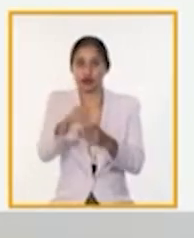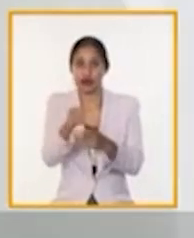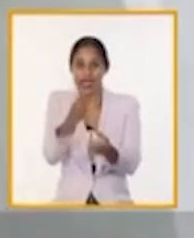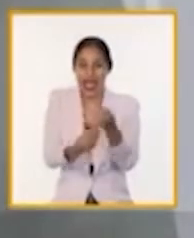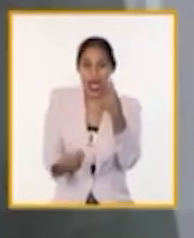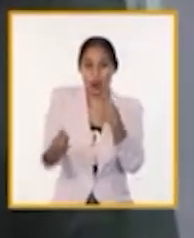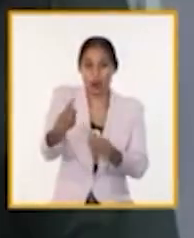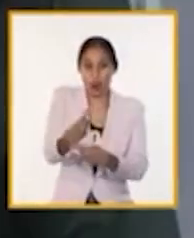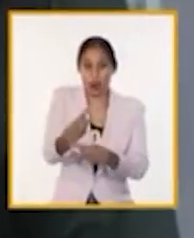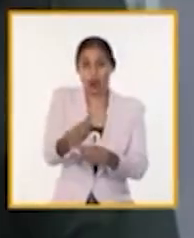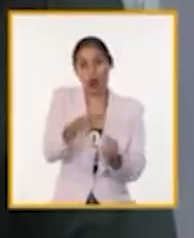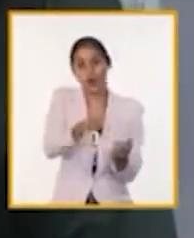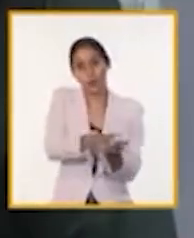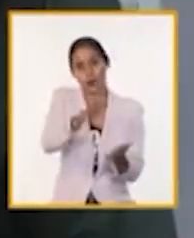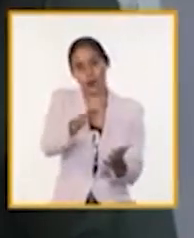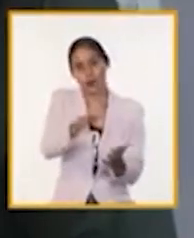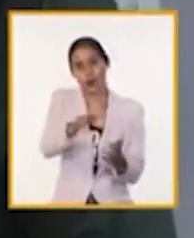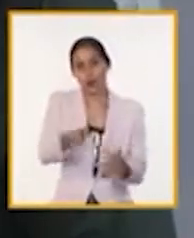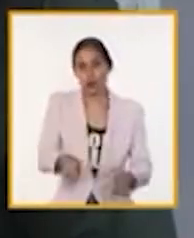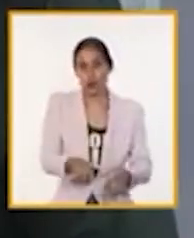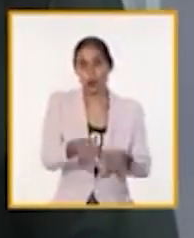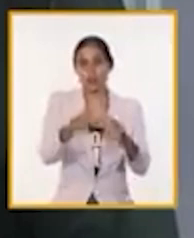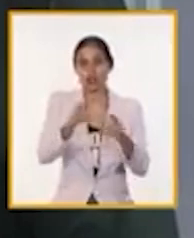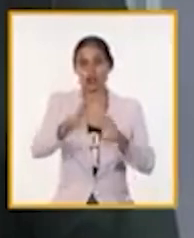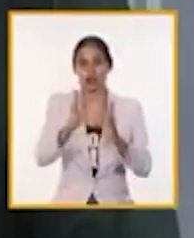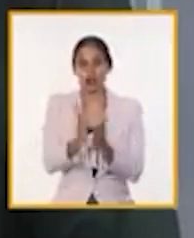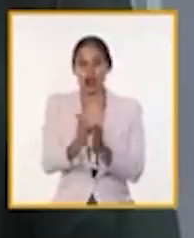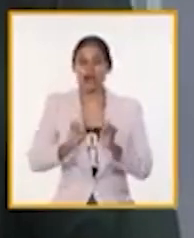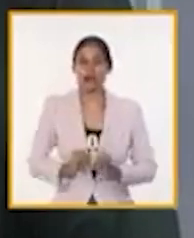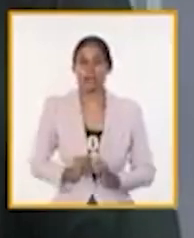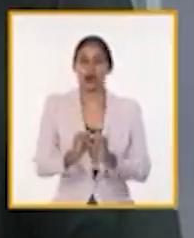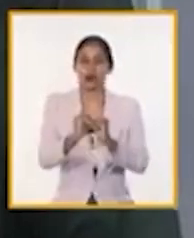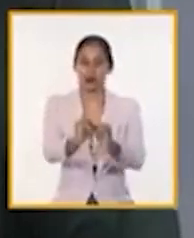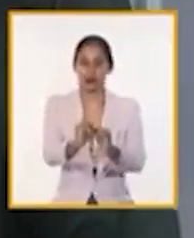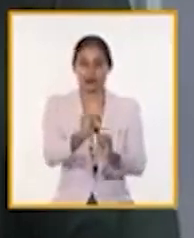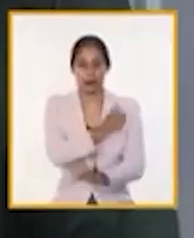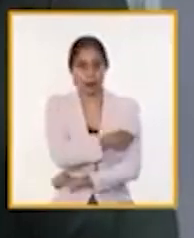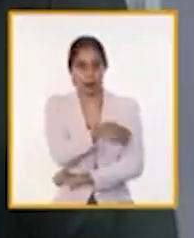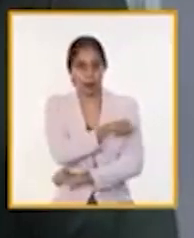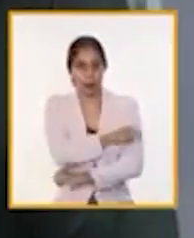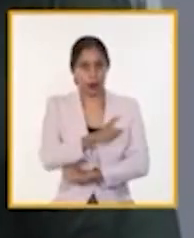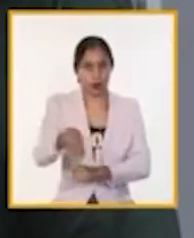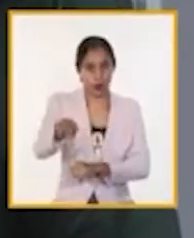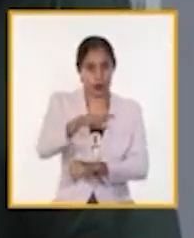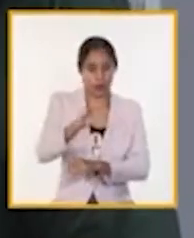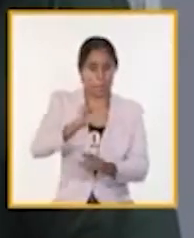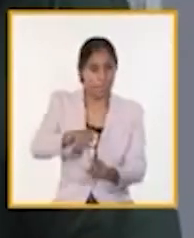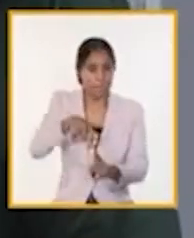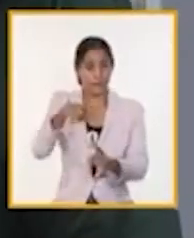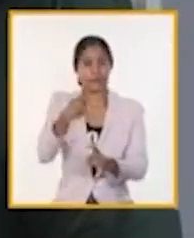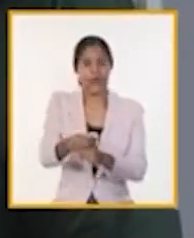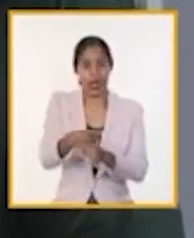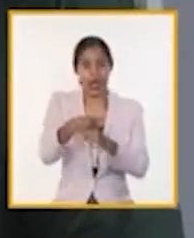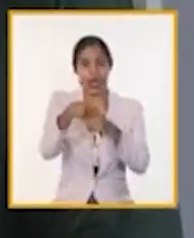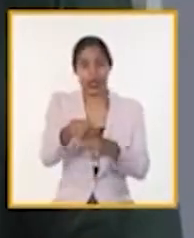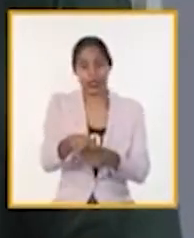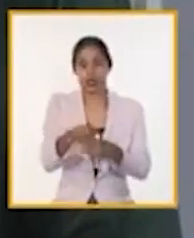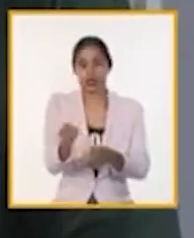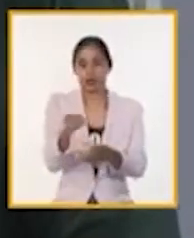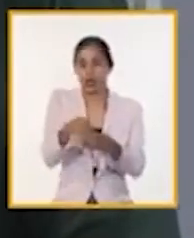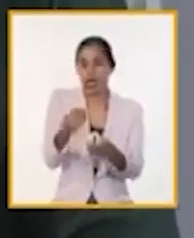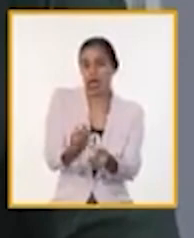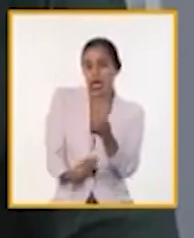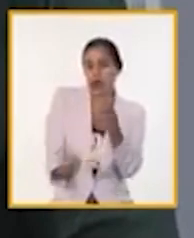propios sistemas de de transparencia acceso a la información pública y al ejercer la rectoría sobre sus